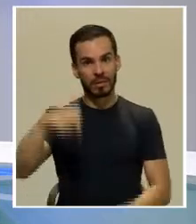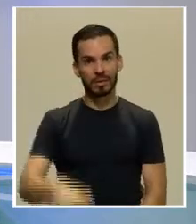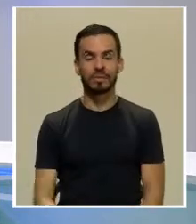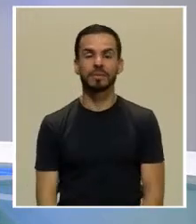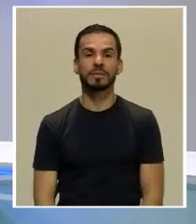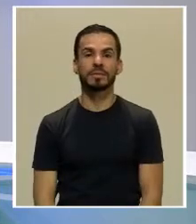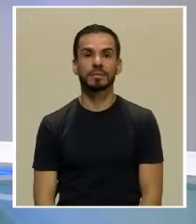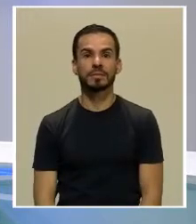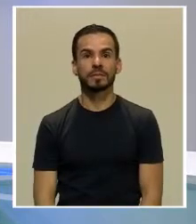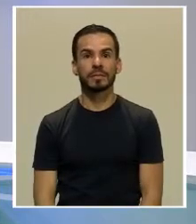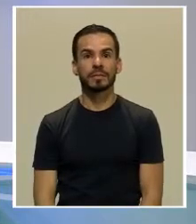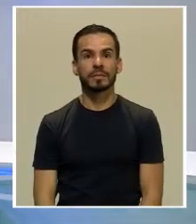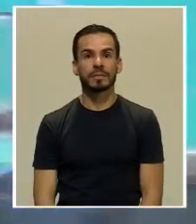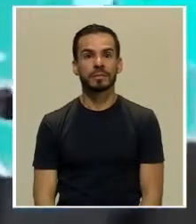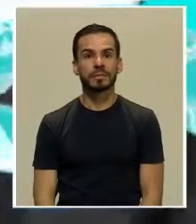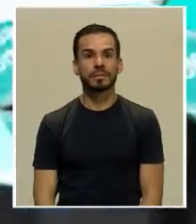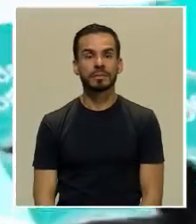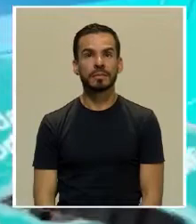Adelante.